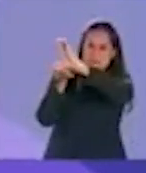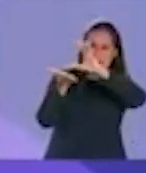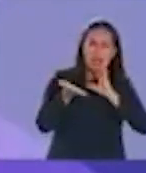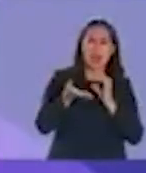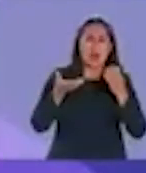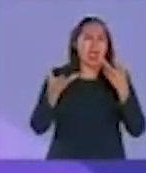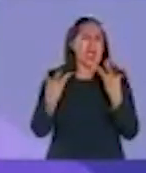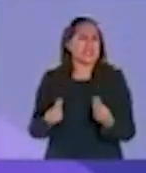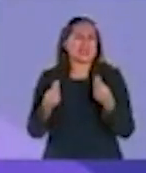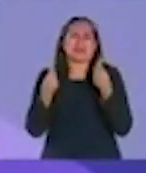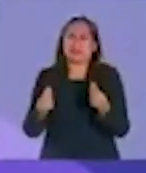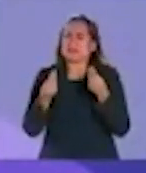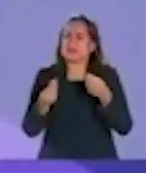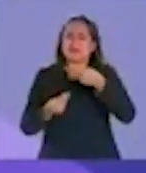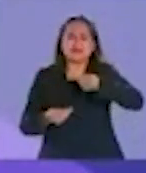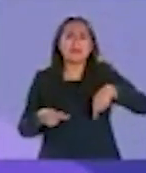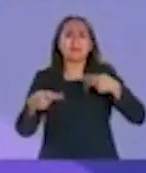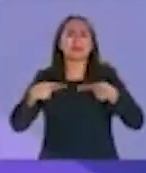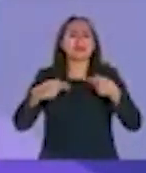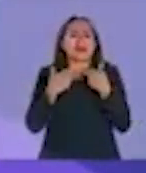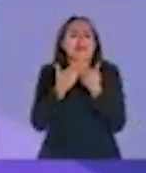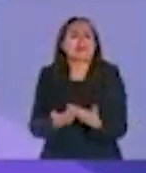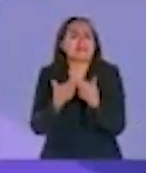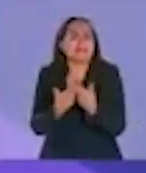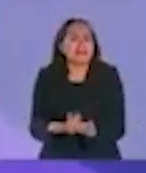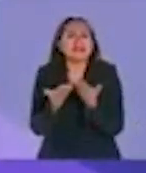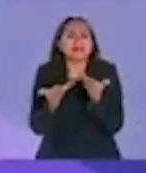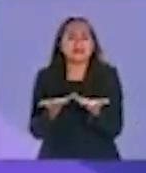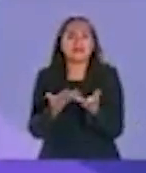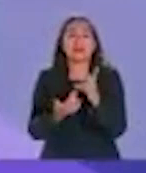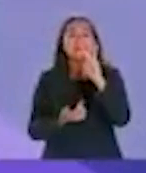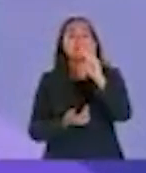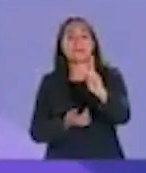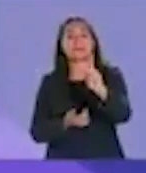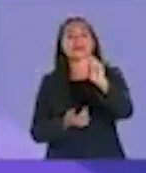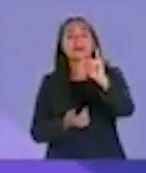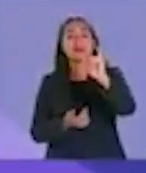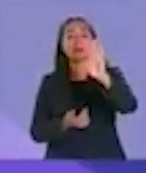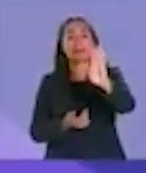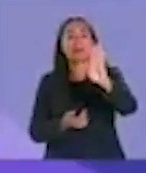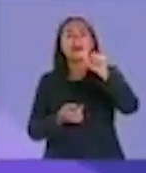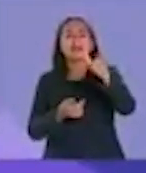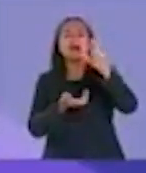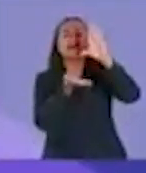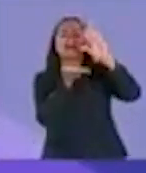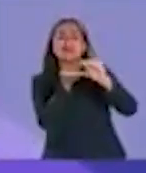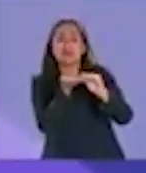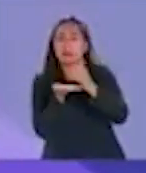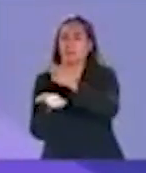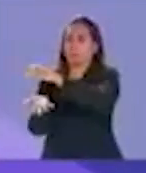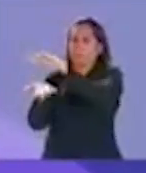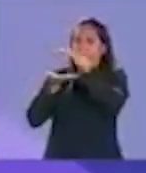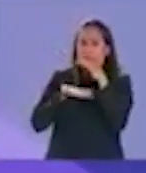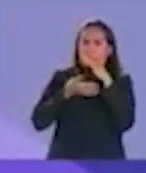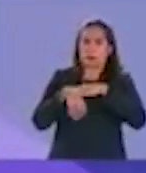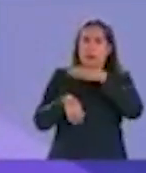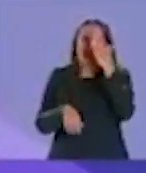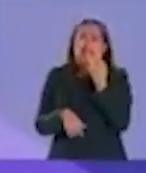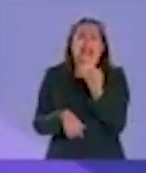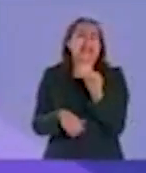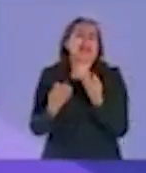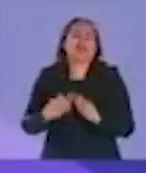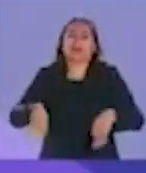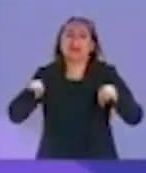interno bruto entonces esa parte de la reinversión de la coinversión tiene que crecer